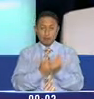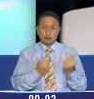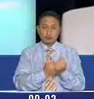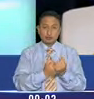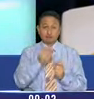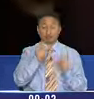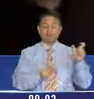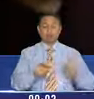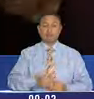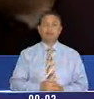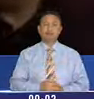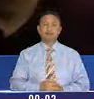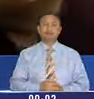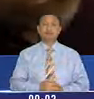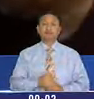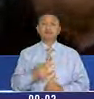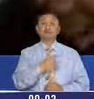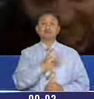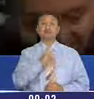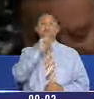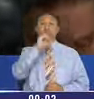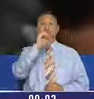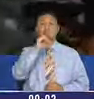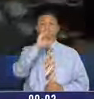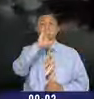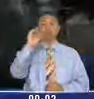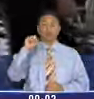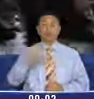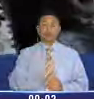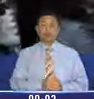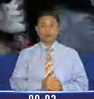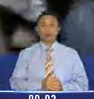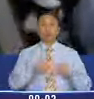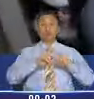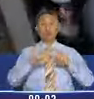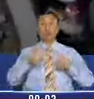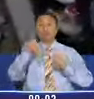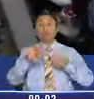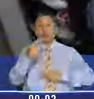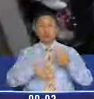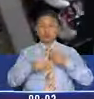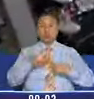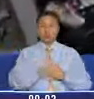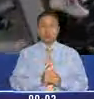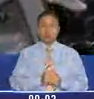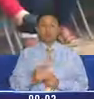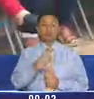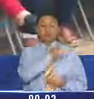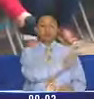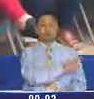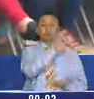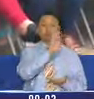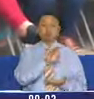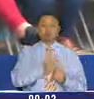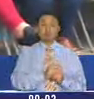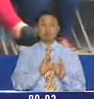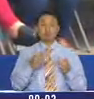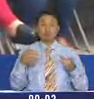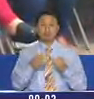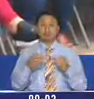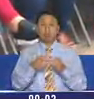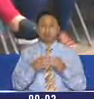los ciudadanos. Es así como Otto Sonnenholzner se reunió con varios de los comerciantes y representantes de la